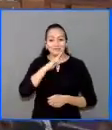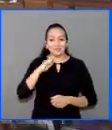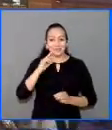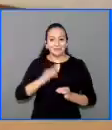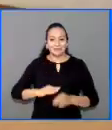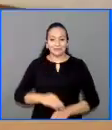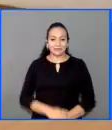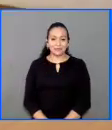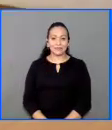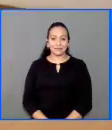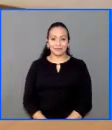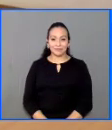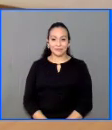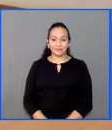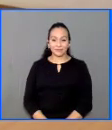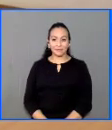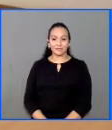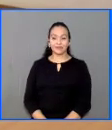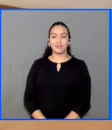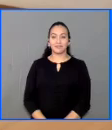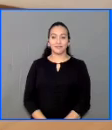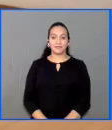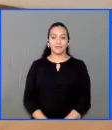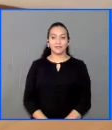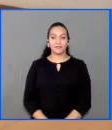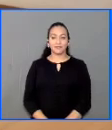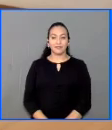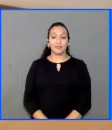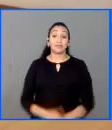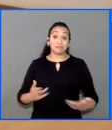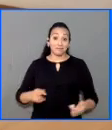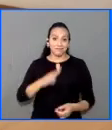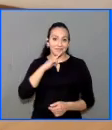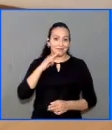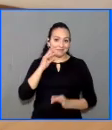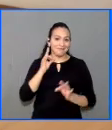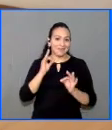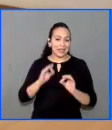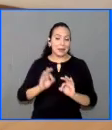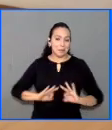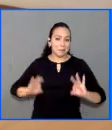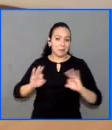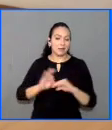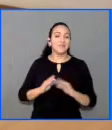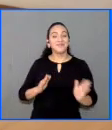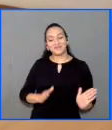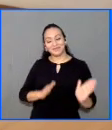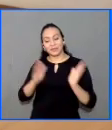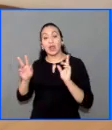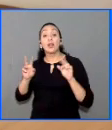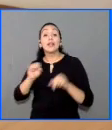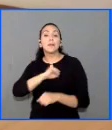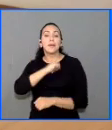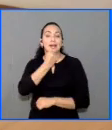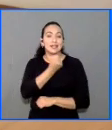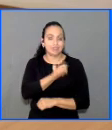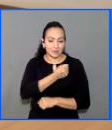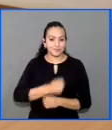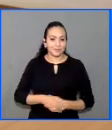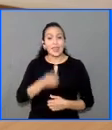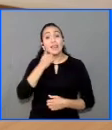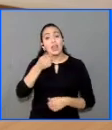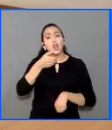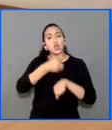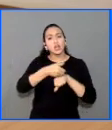Cabrera. Bueno, pues ahí este tema. En tanto, el titular de Salud aseguró que los datos epidemiológicos